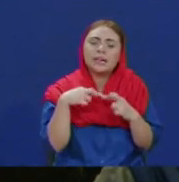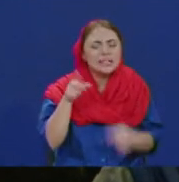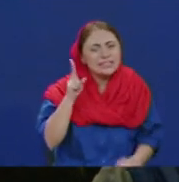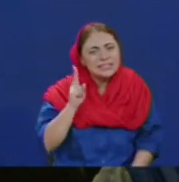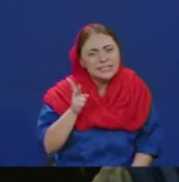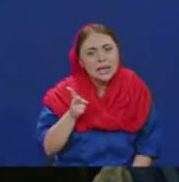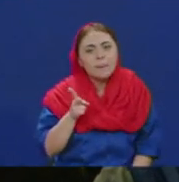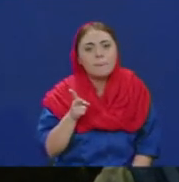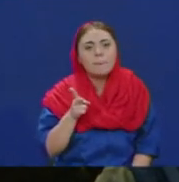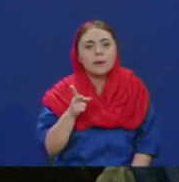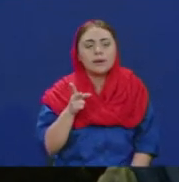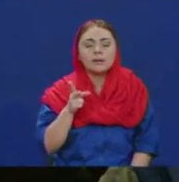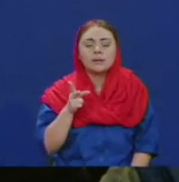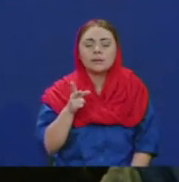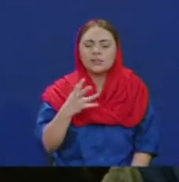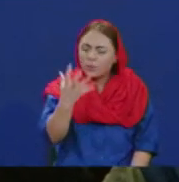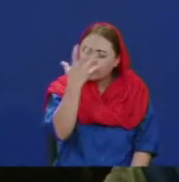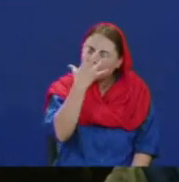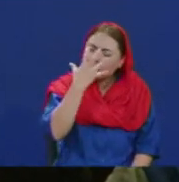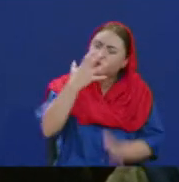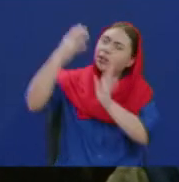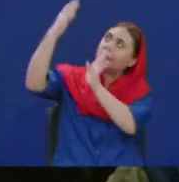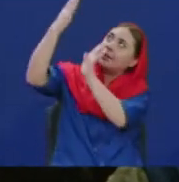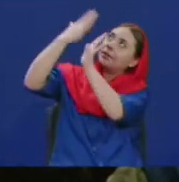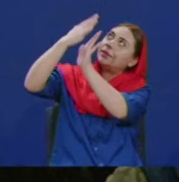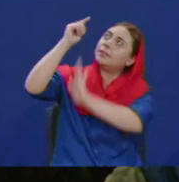Siempre nos consideramos deudores delante de ti.